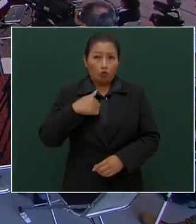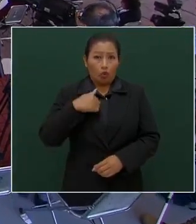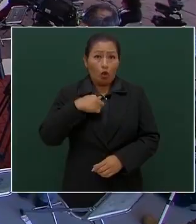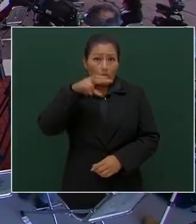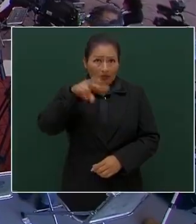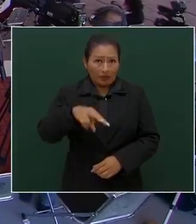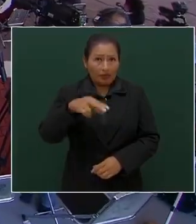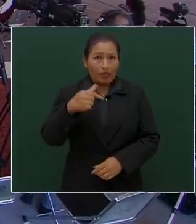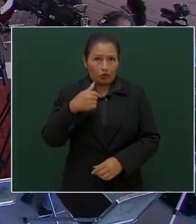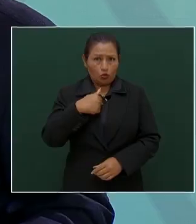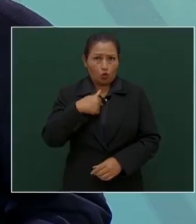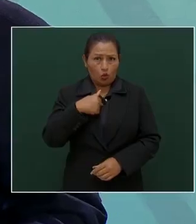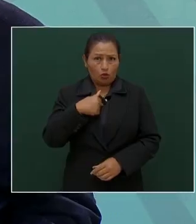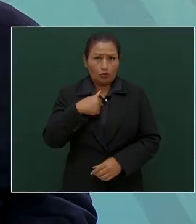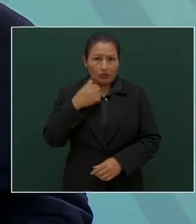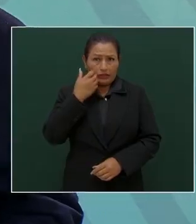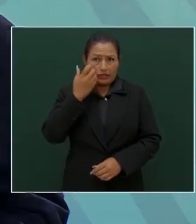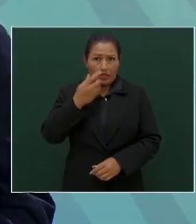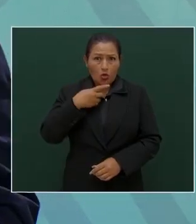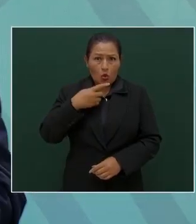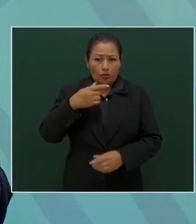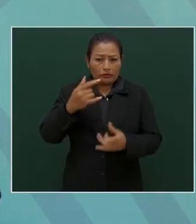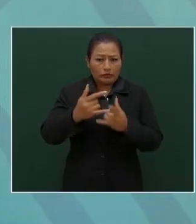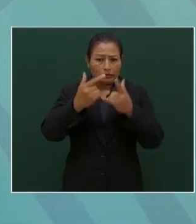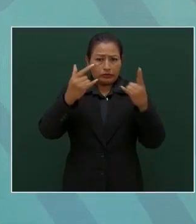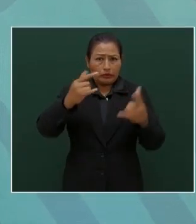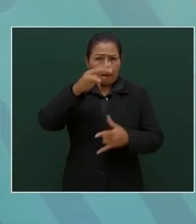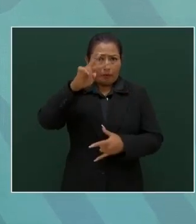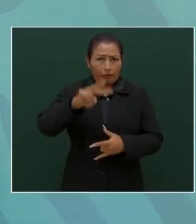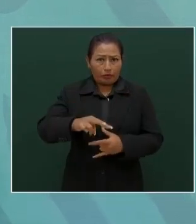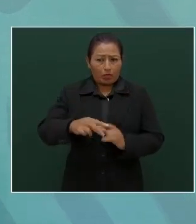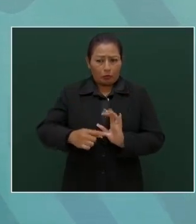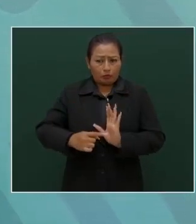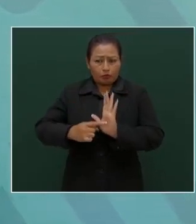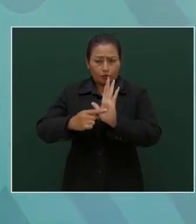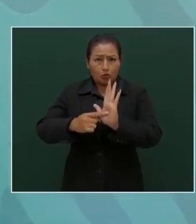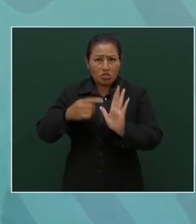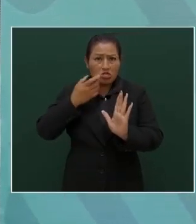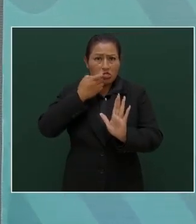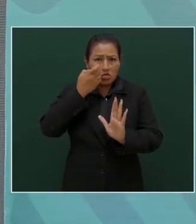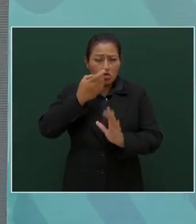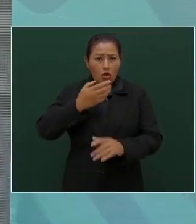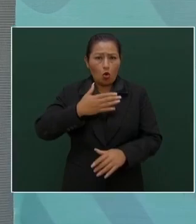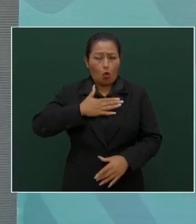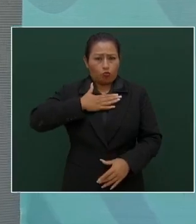comprometido a que se conozca la verdad y que haya justicia,